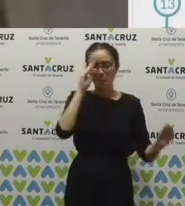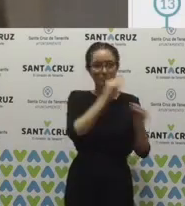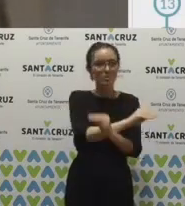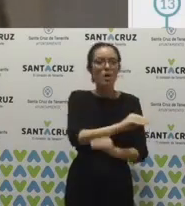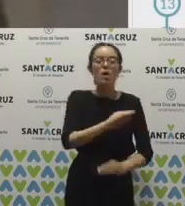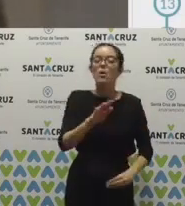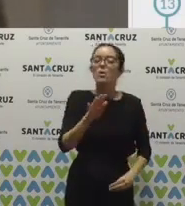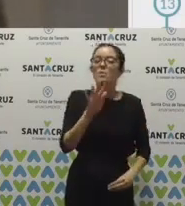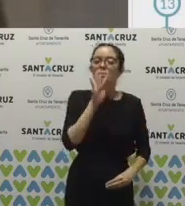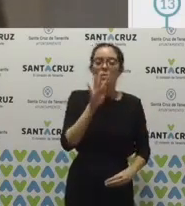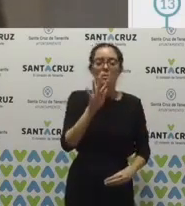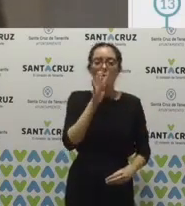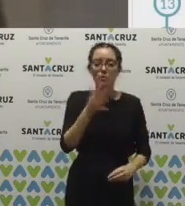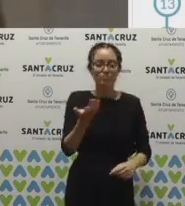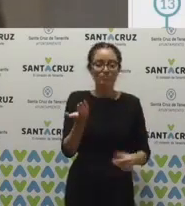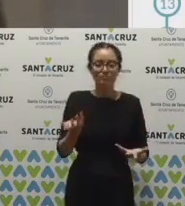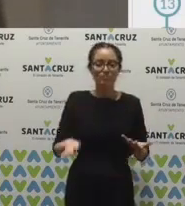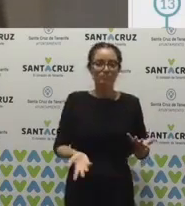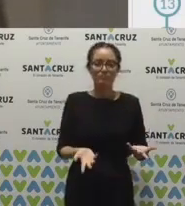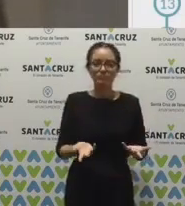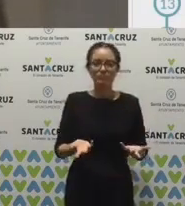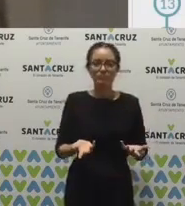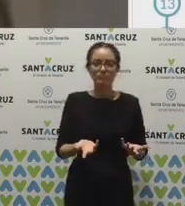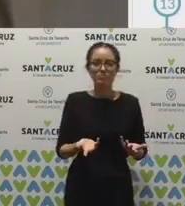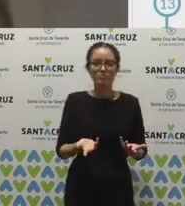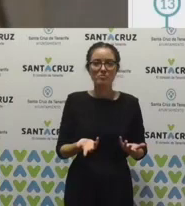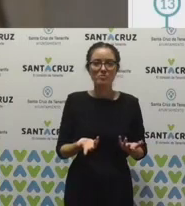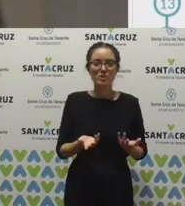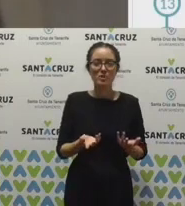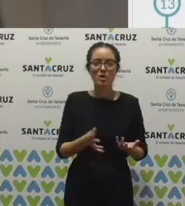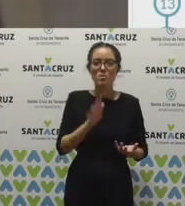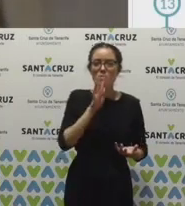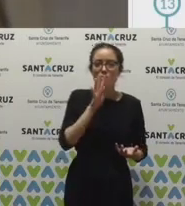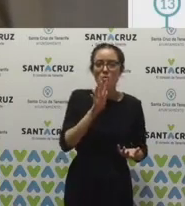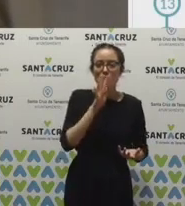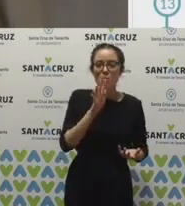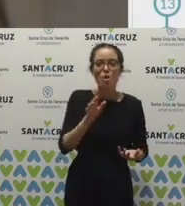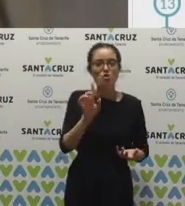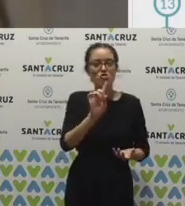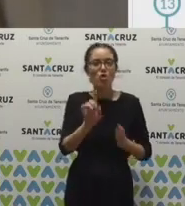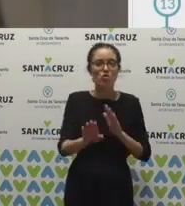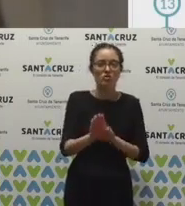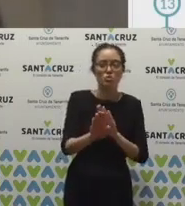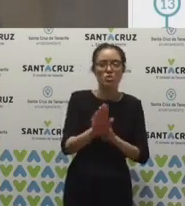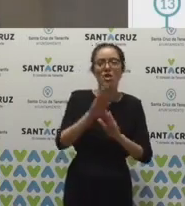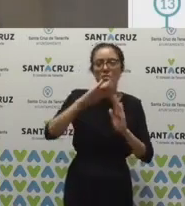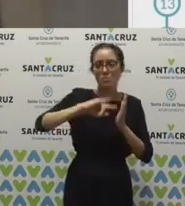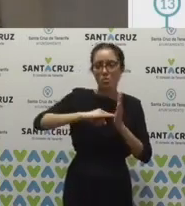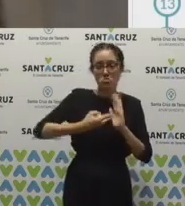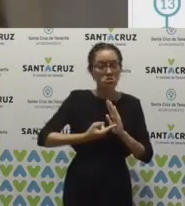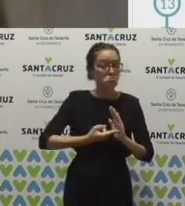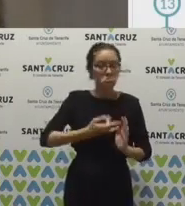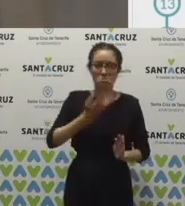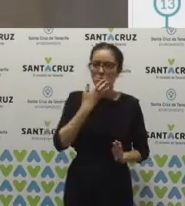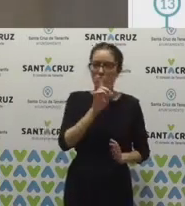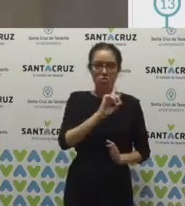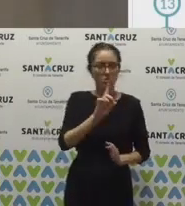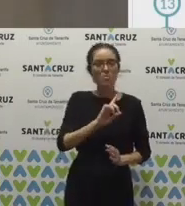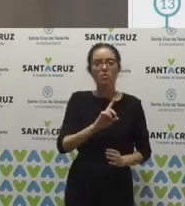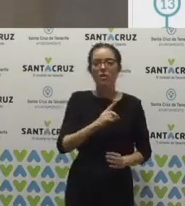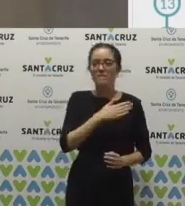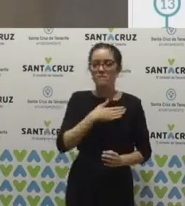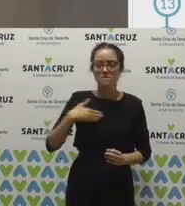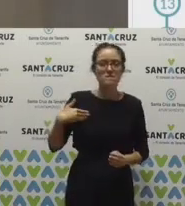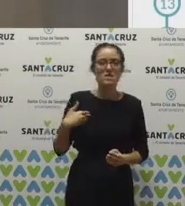suficiente para estudiar los motivos de esa no continuidad del proyecto y si me gustaría